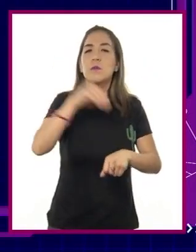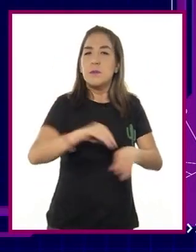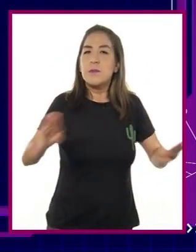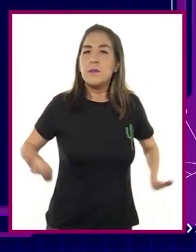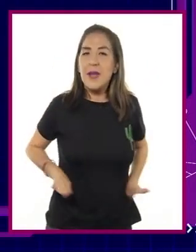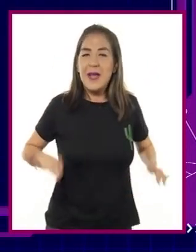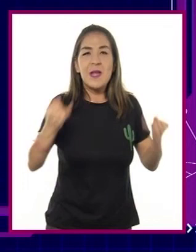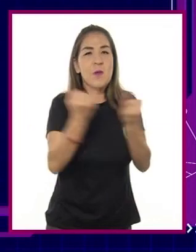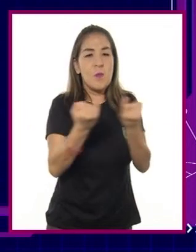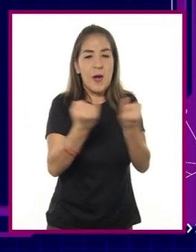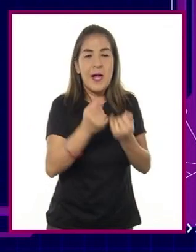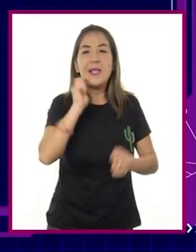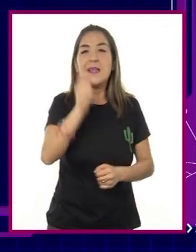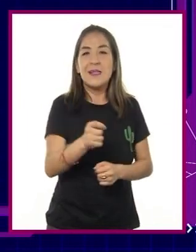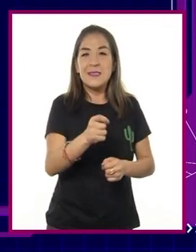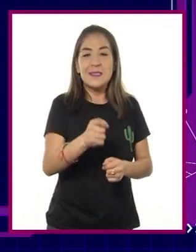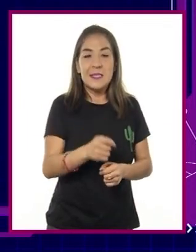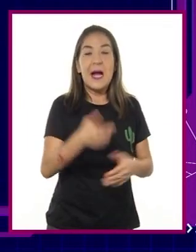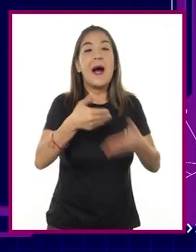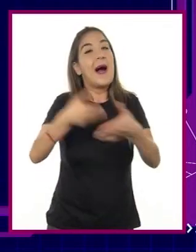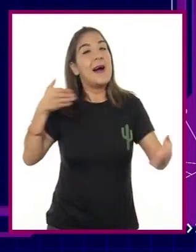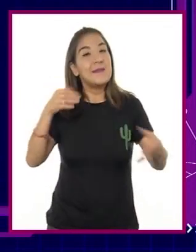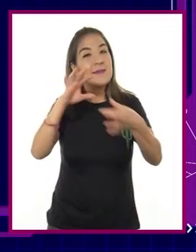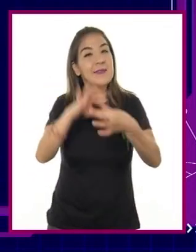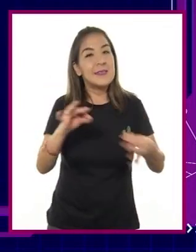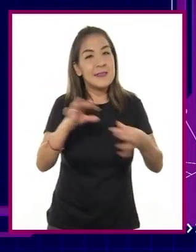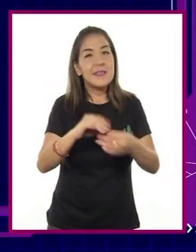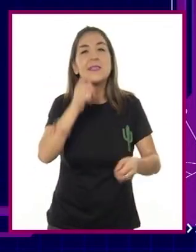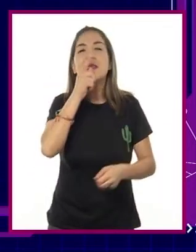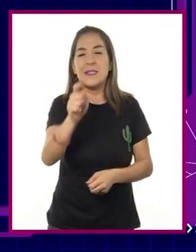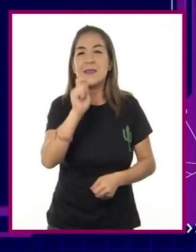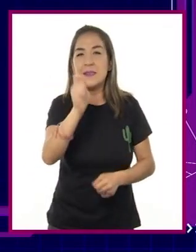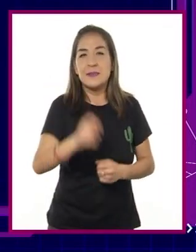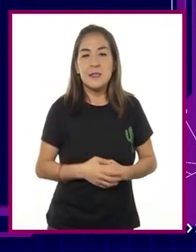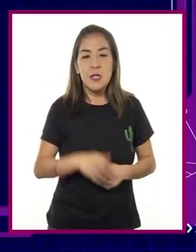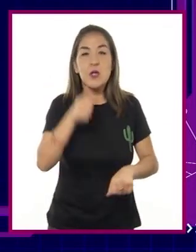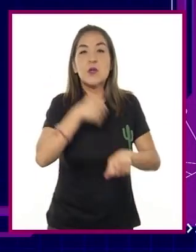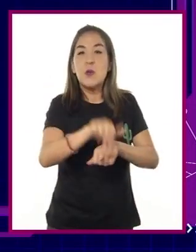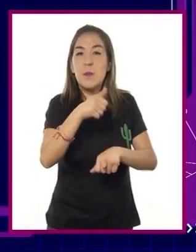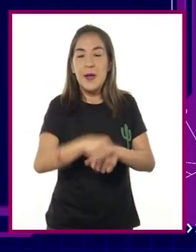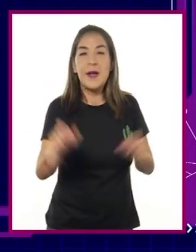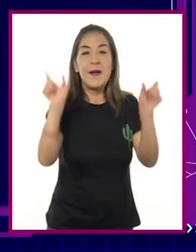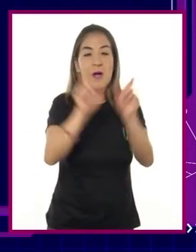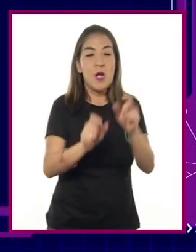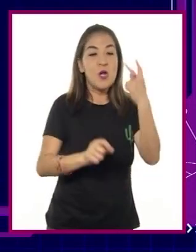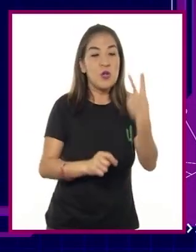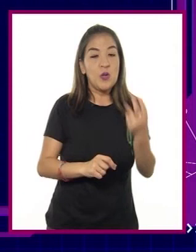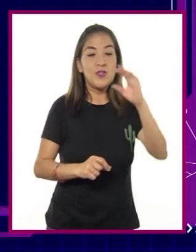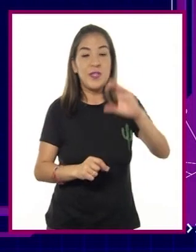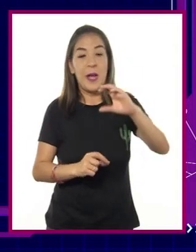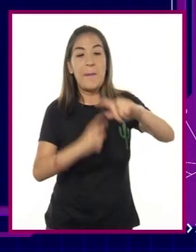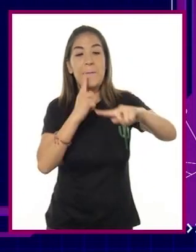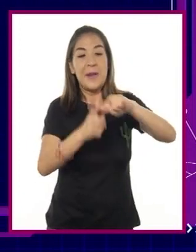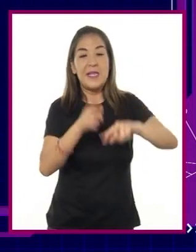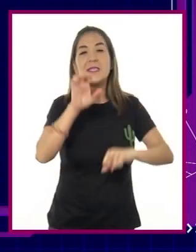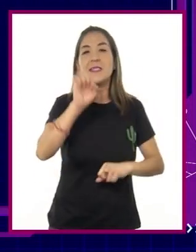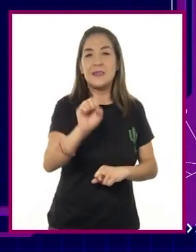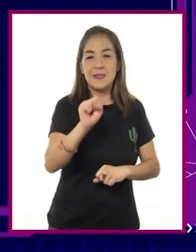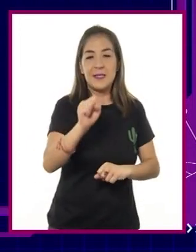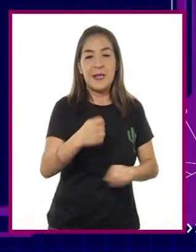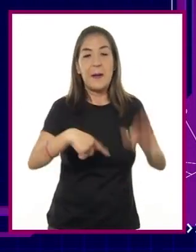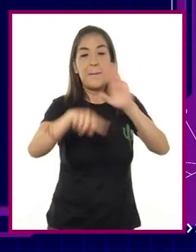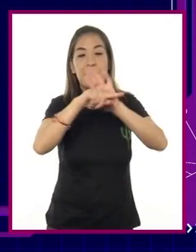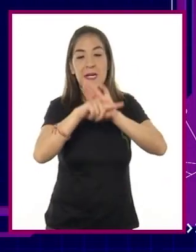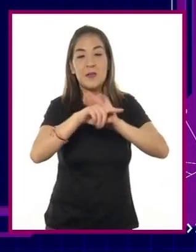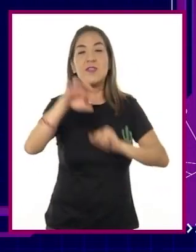la igualdad y los métodos antes mencionados, obtenemos la ecuación 2c más 60